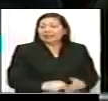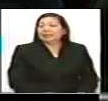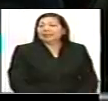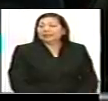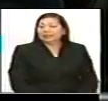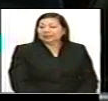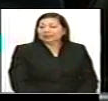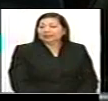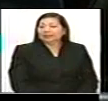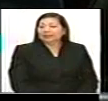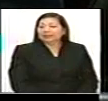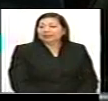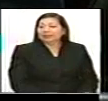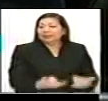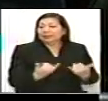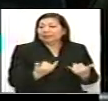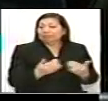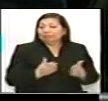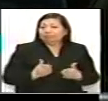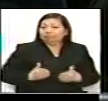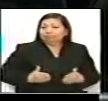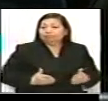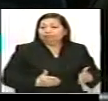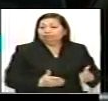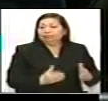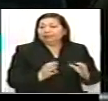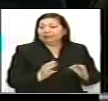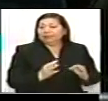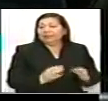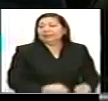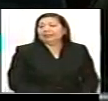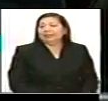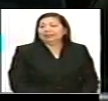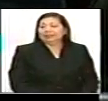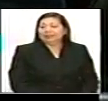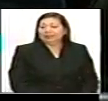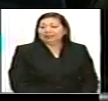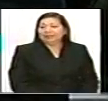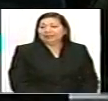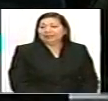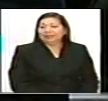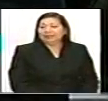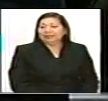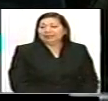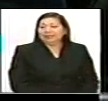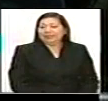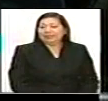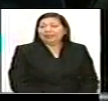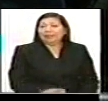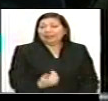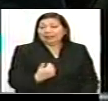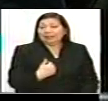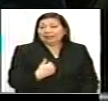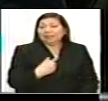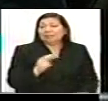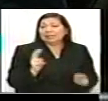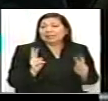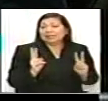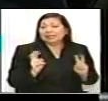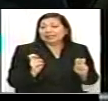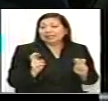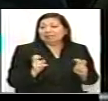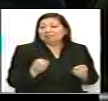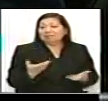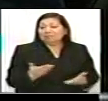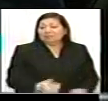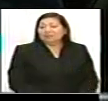meteorológica. En estas cuencas siempre es de los que entendemos del tema.